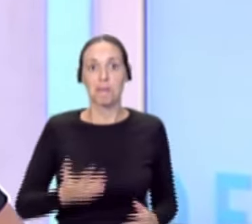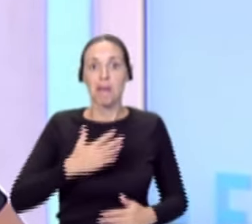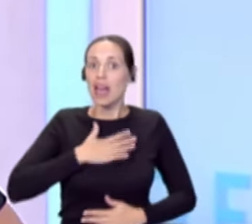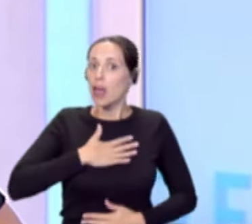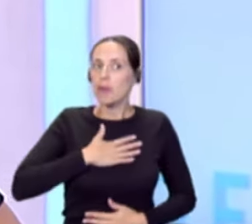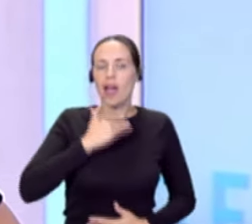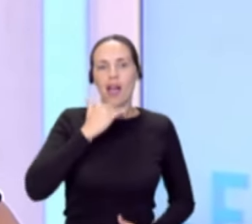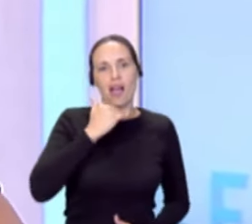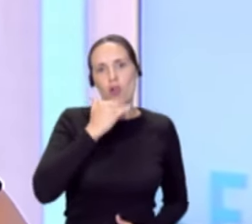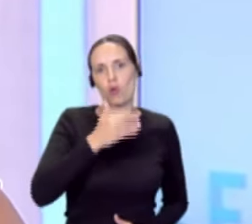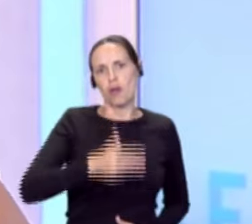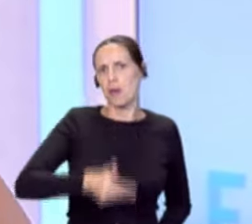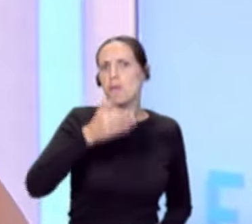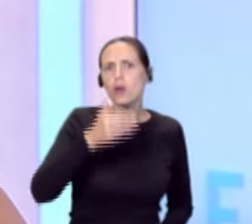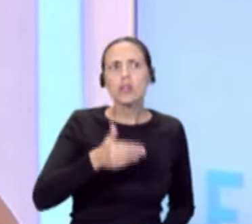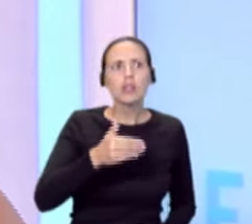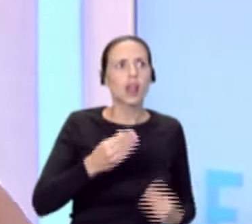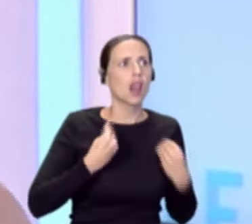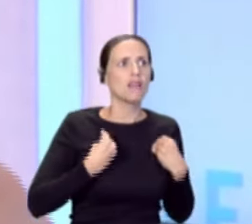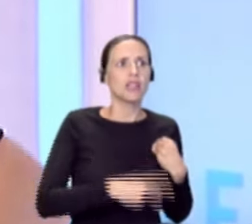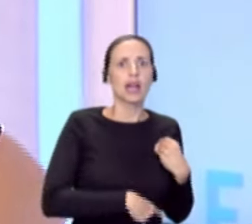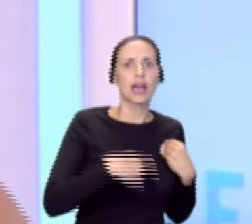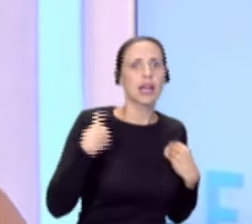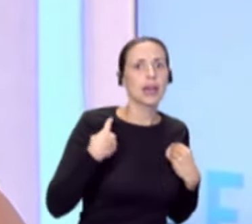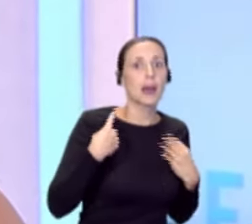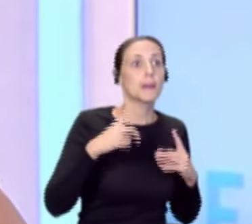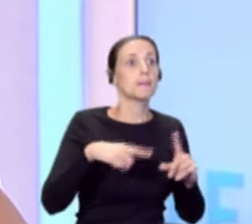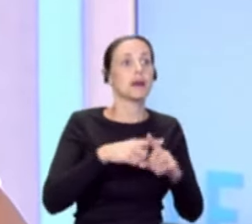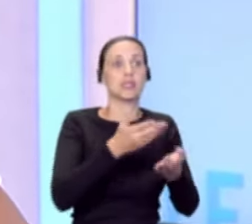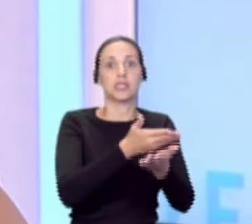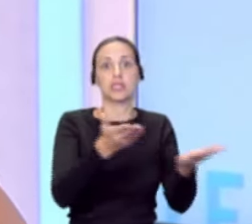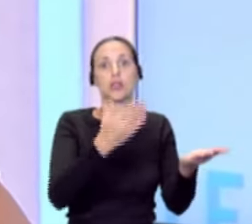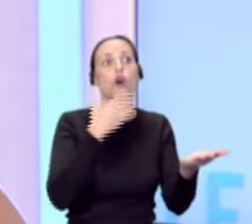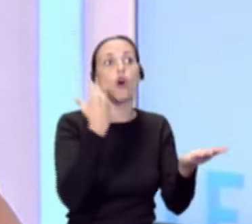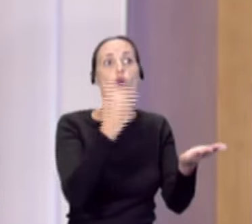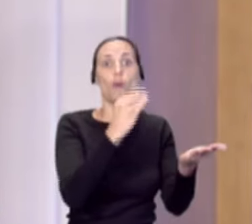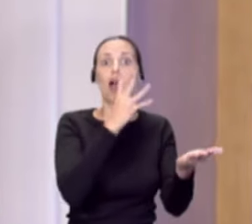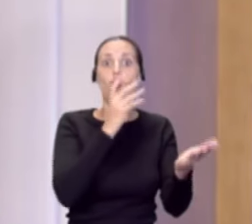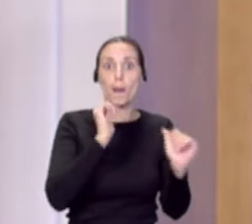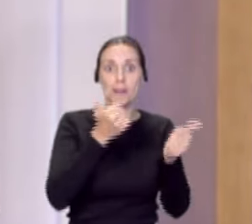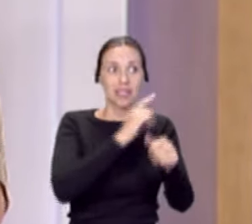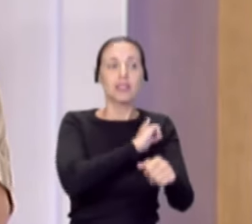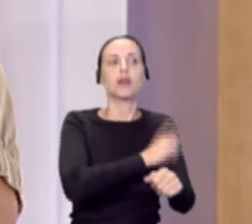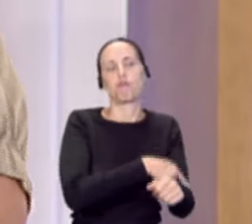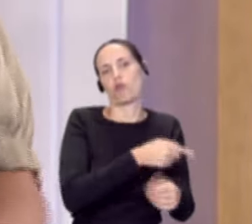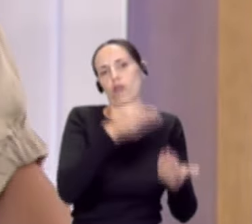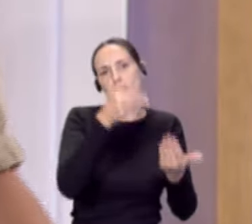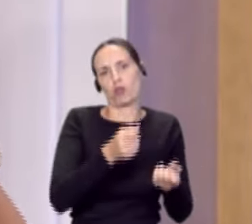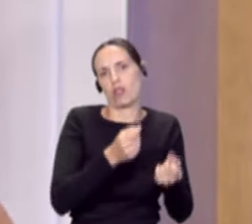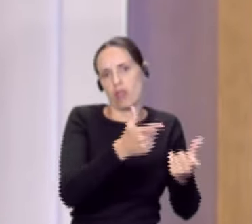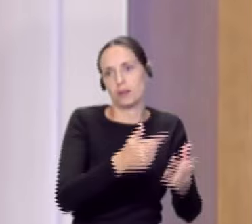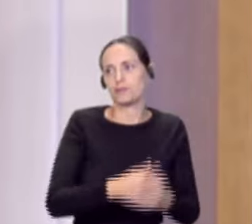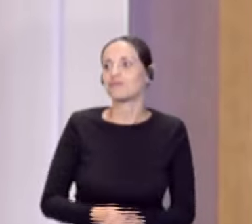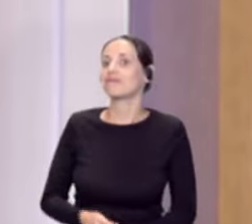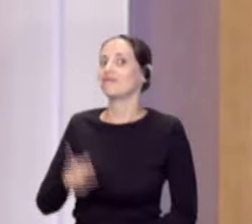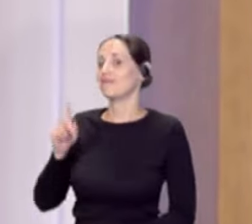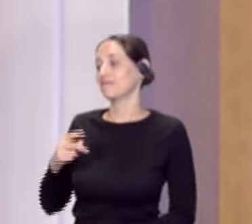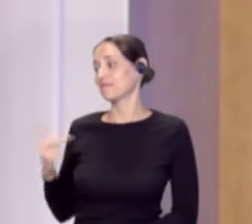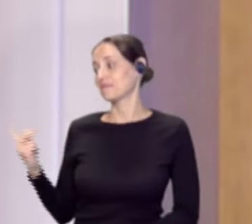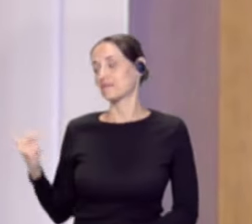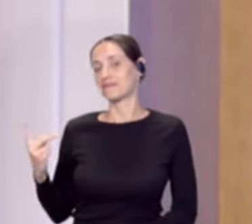muy importantes, tanto para la vida como para todos estos chicos que están iniciándose en el deporte. Uh-huh. Laura, hemos venido también acompañadas sí.